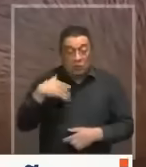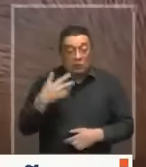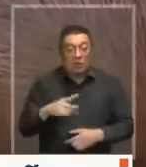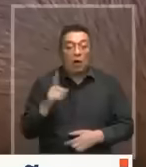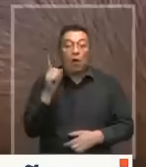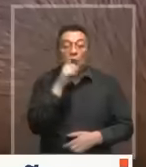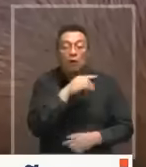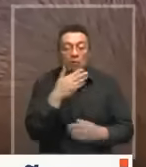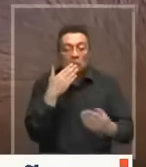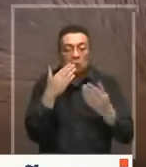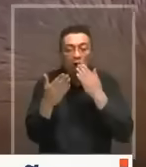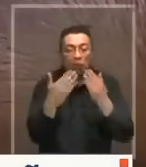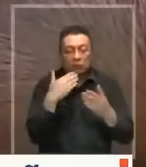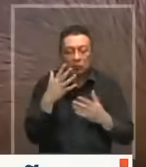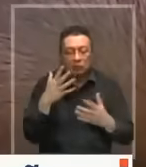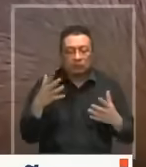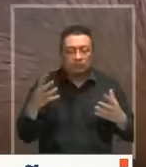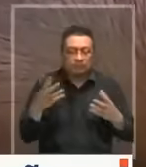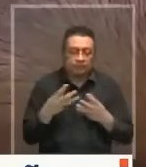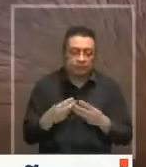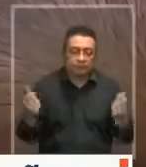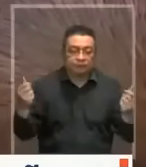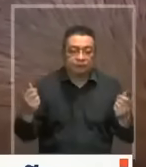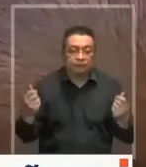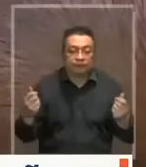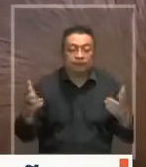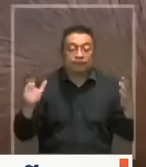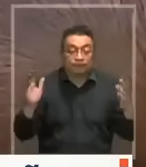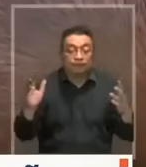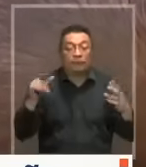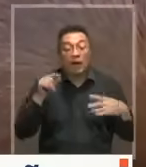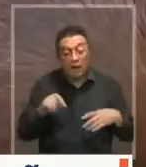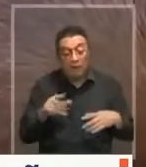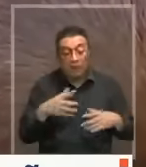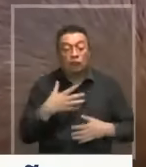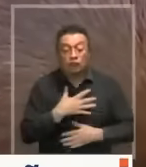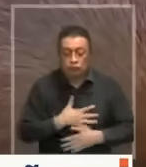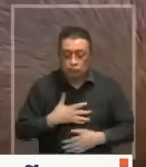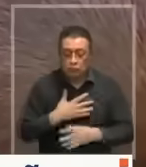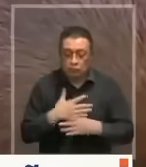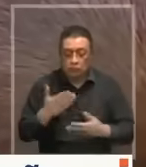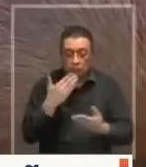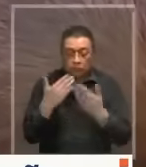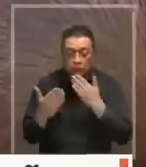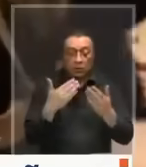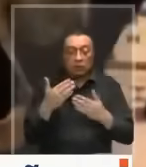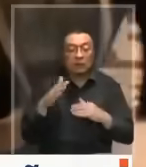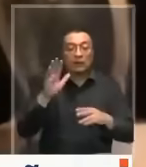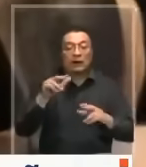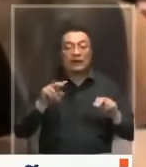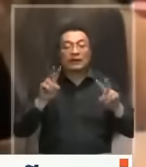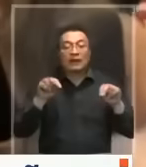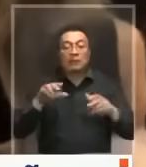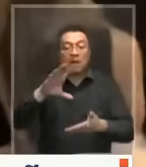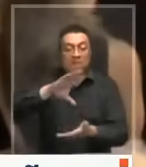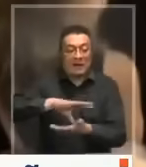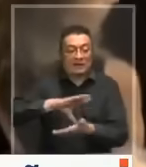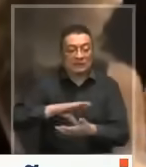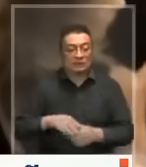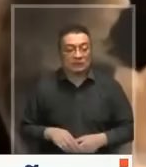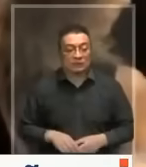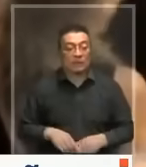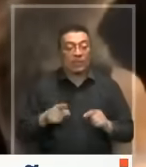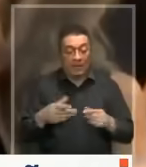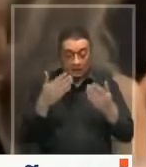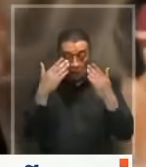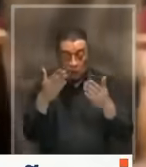última conversación. Y fue muy grata, me llamó para conversar sobre el país. A quien también pudo saludar la